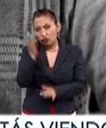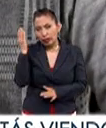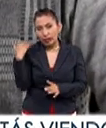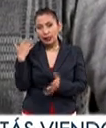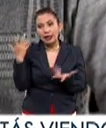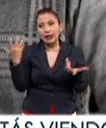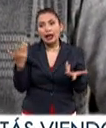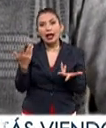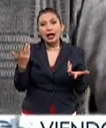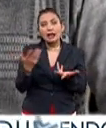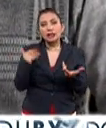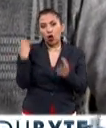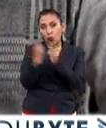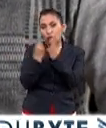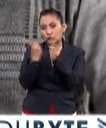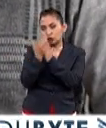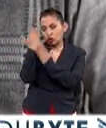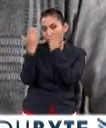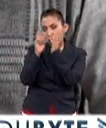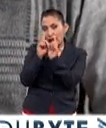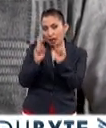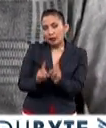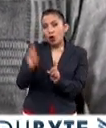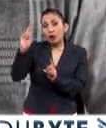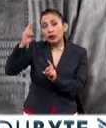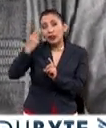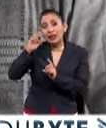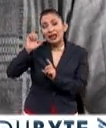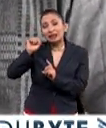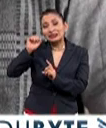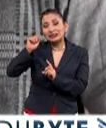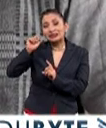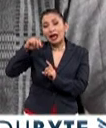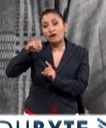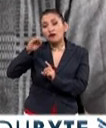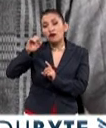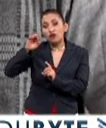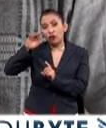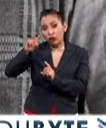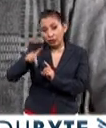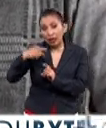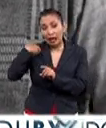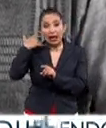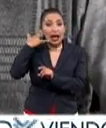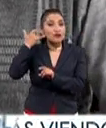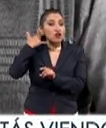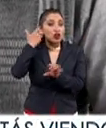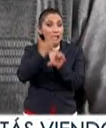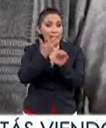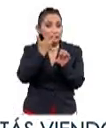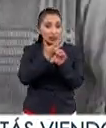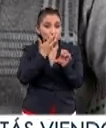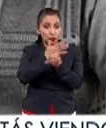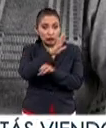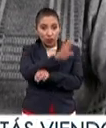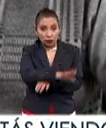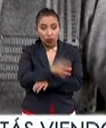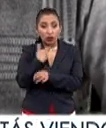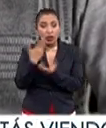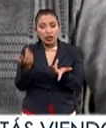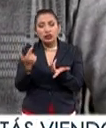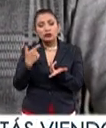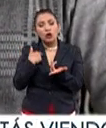hacer un curso, un diplomado en la Universidad de Stanford, que se encuentra en California, USA.